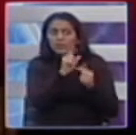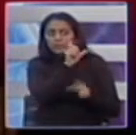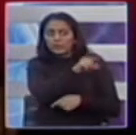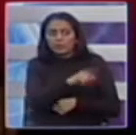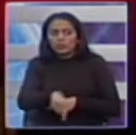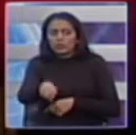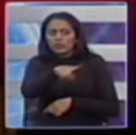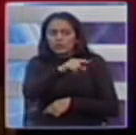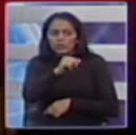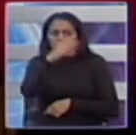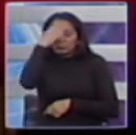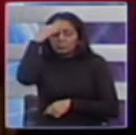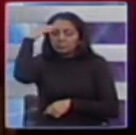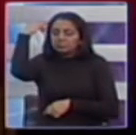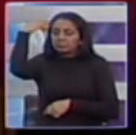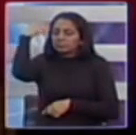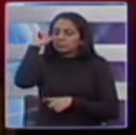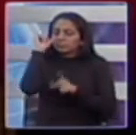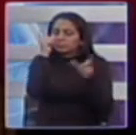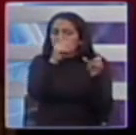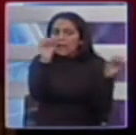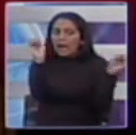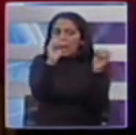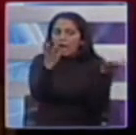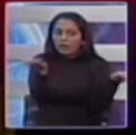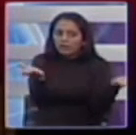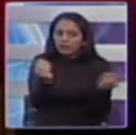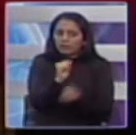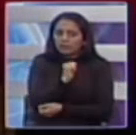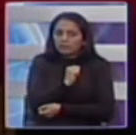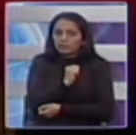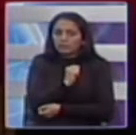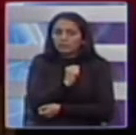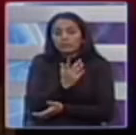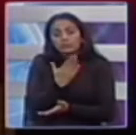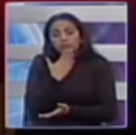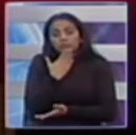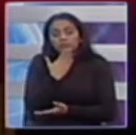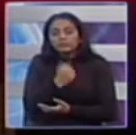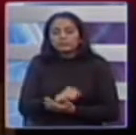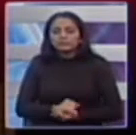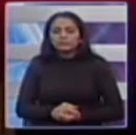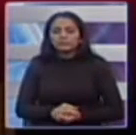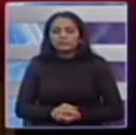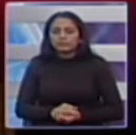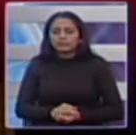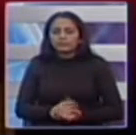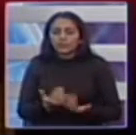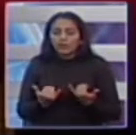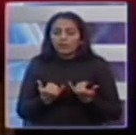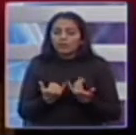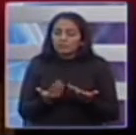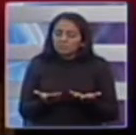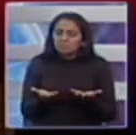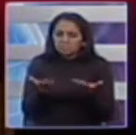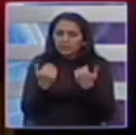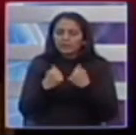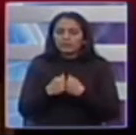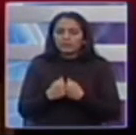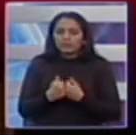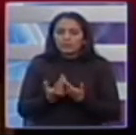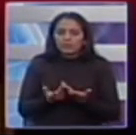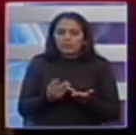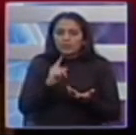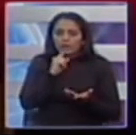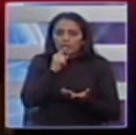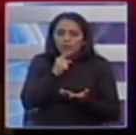la Asamblea se ha olvidado de la fiscalización, que no ha habido fiscalización en el ente legislativo. Bueno, también les invitamos a conocer más. Lo que sí no ha habido